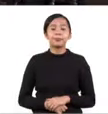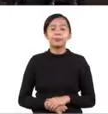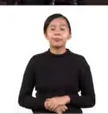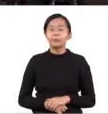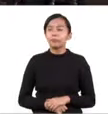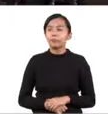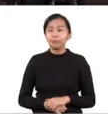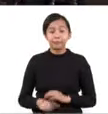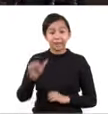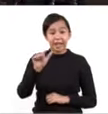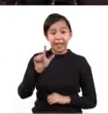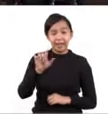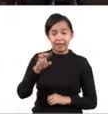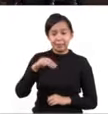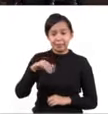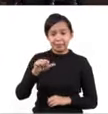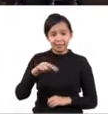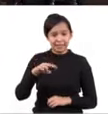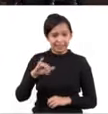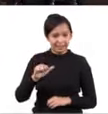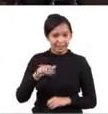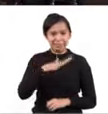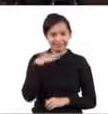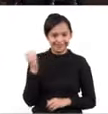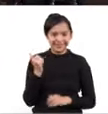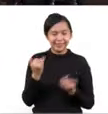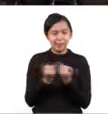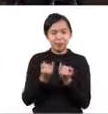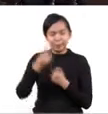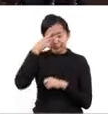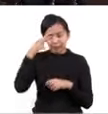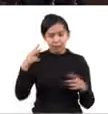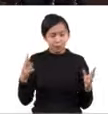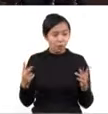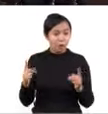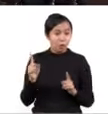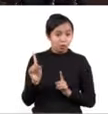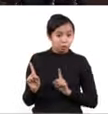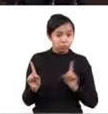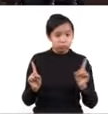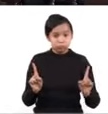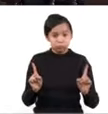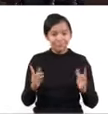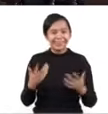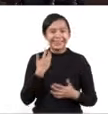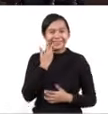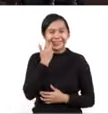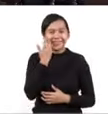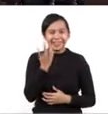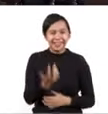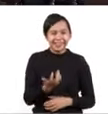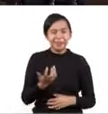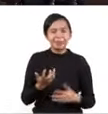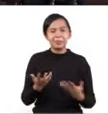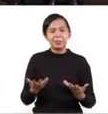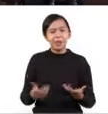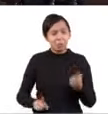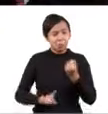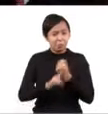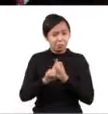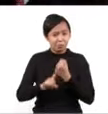entre Alemania y México queremos lograr que las crisis que existen que